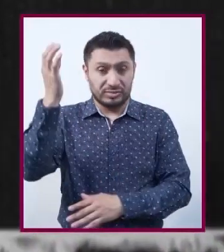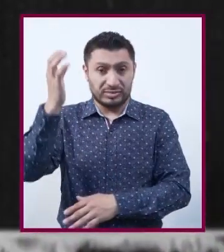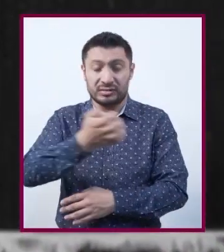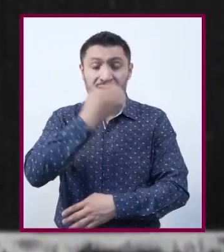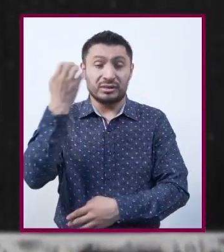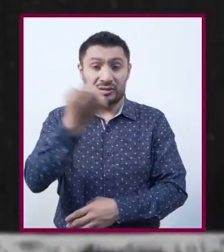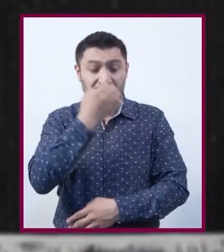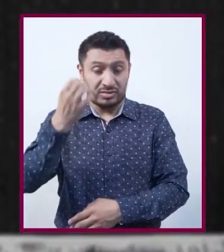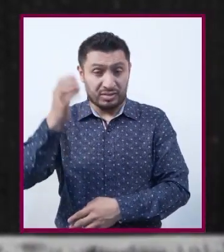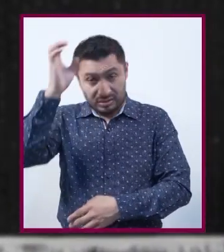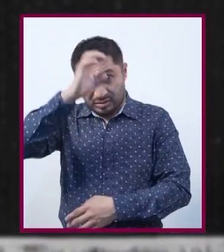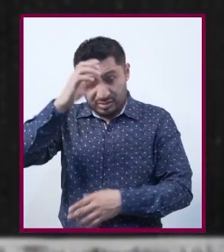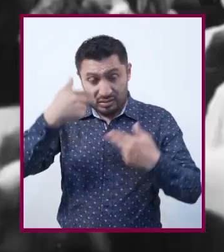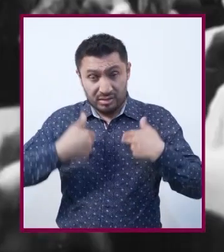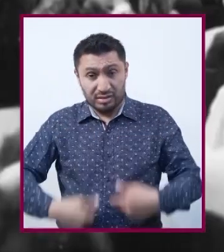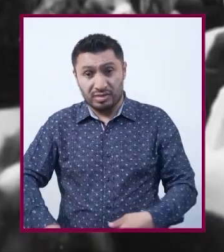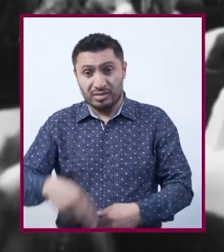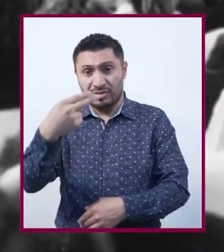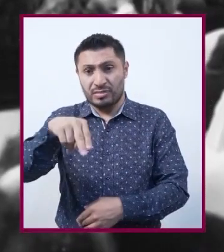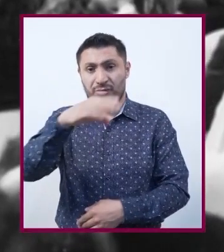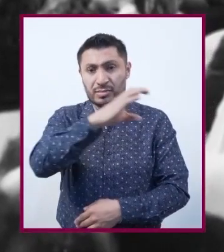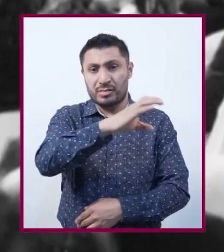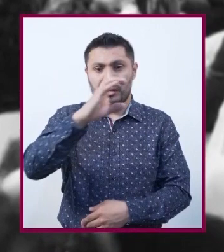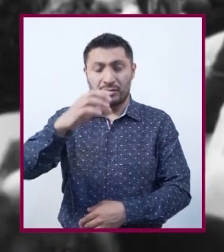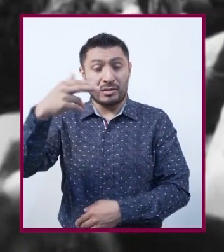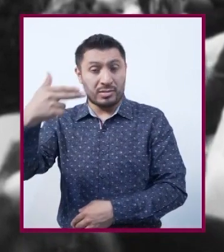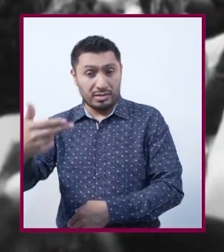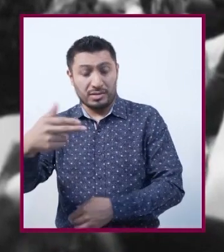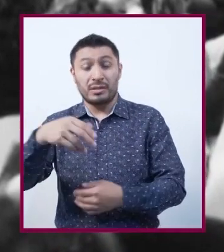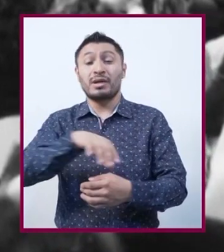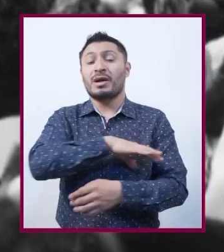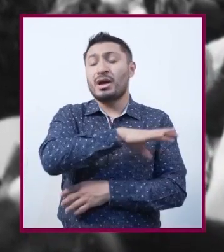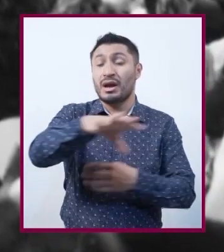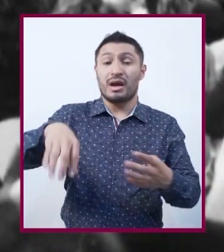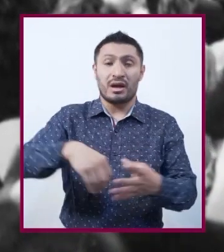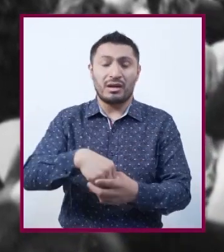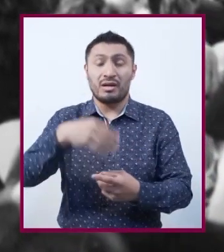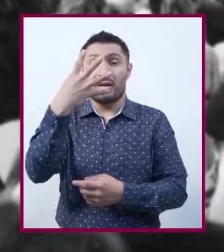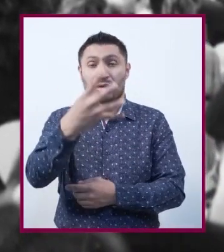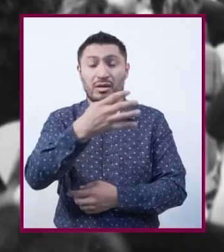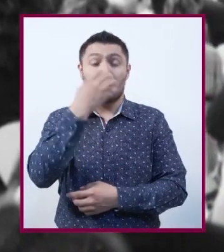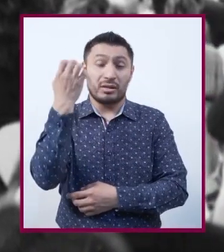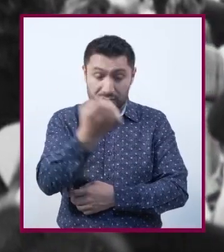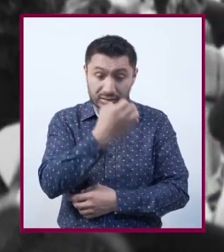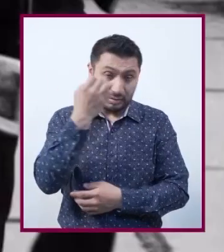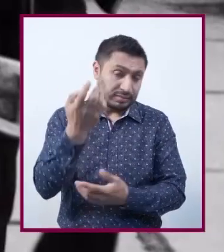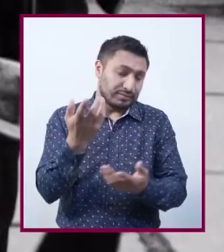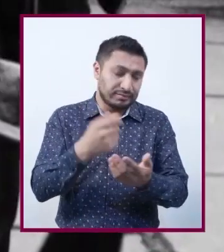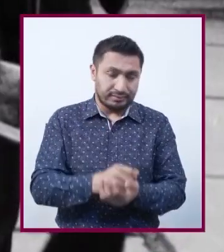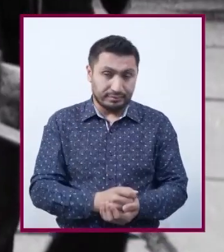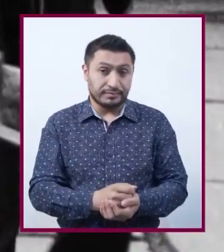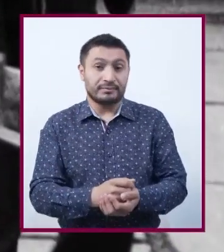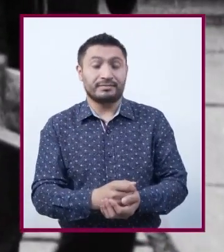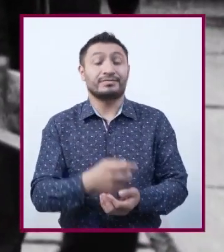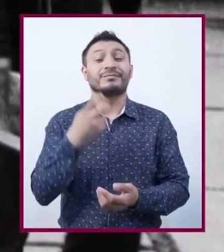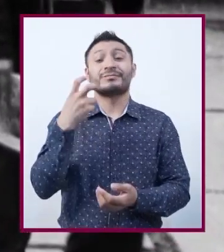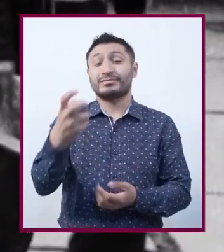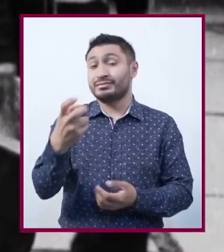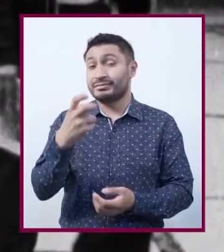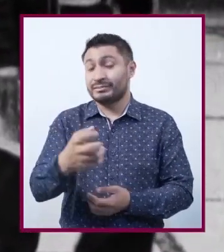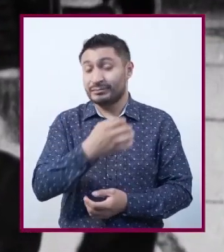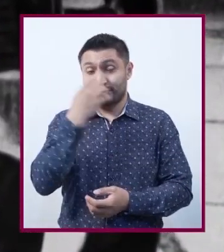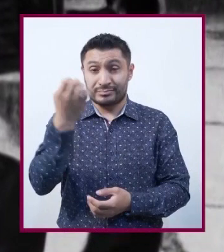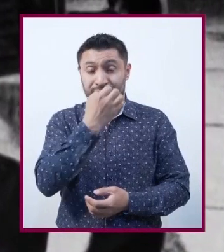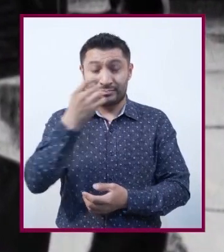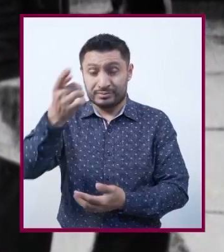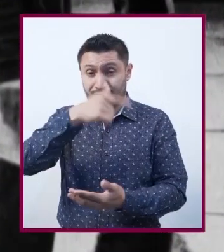y Humanidades, conocidos como CCH, con un total de 4 planteles. Estas escuelas buscaron